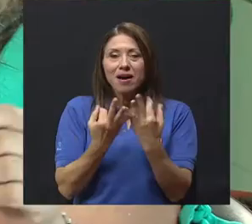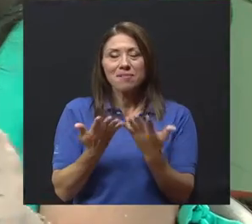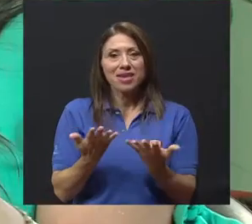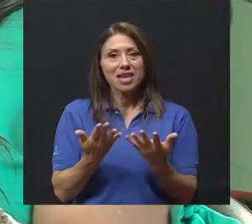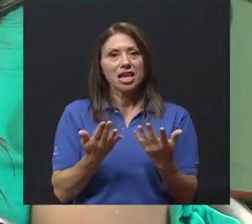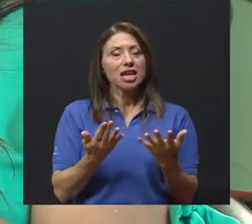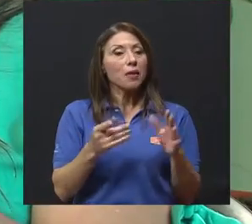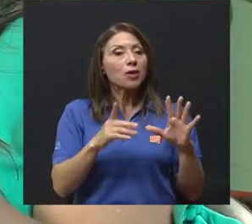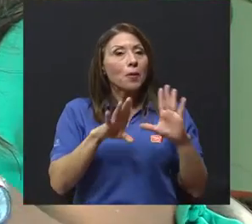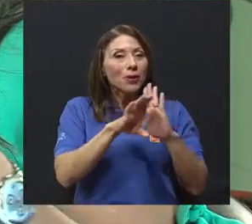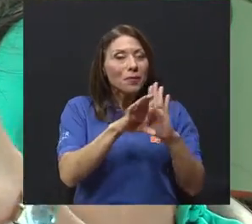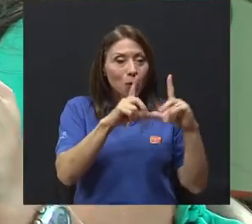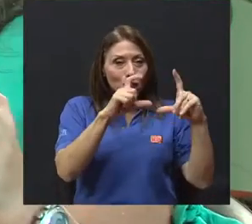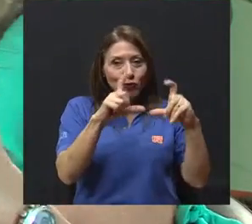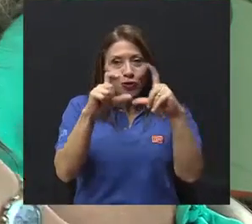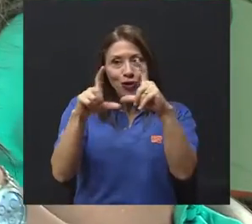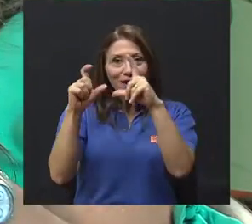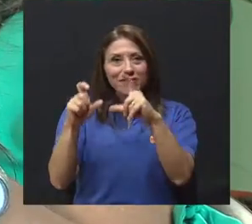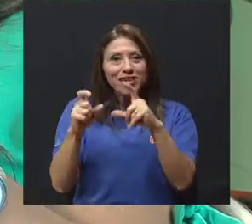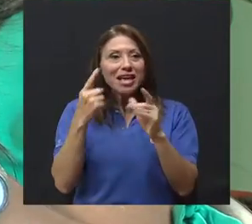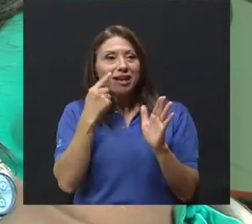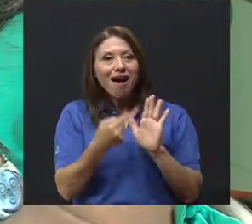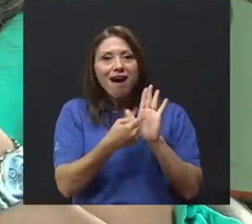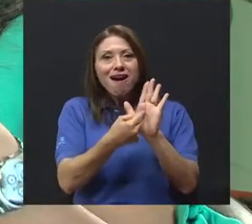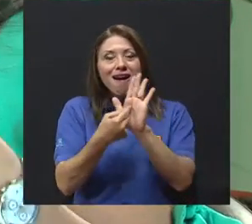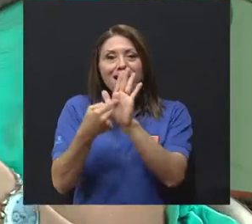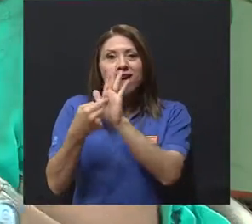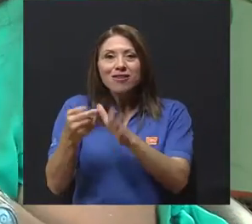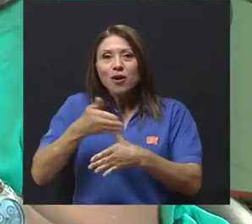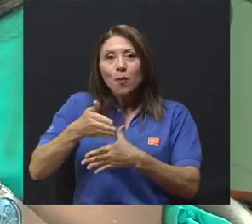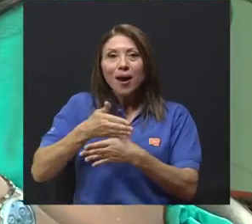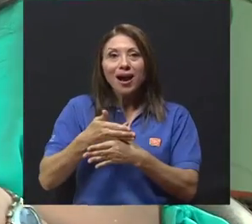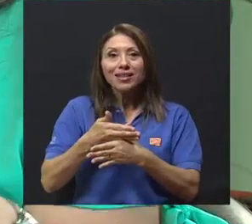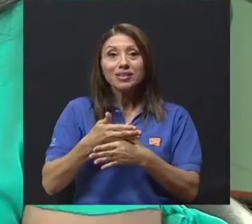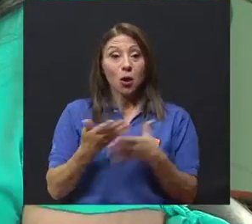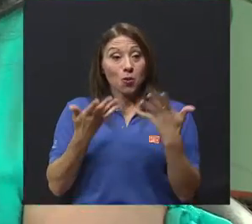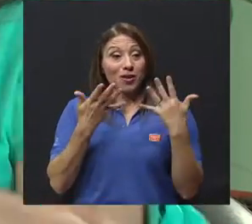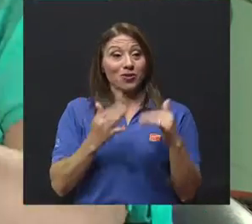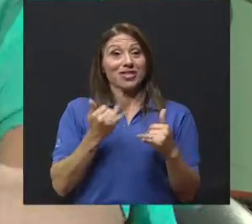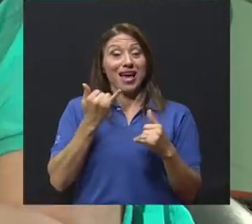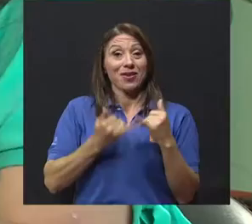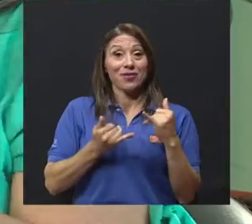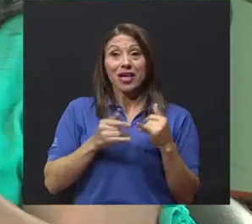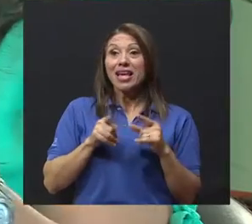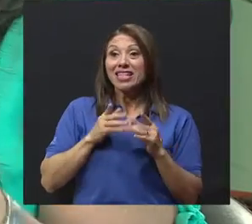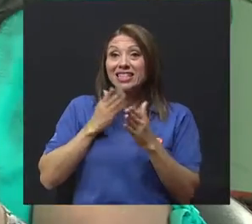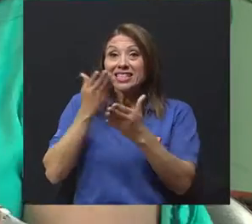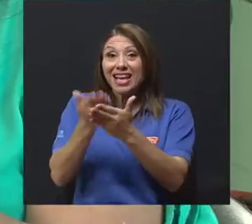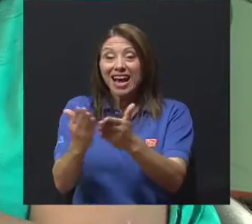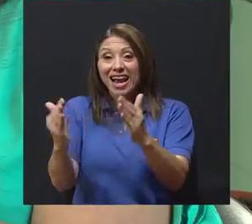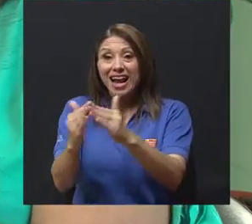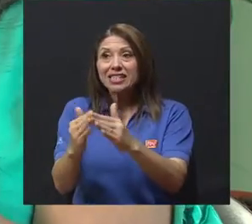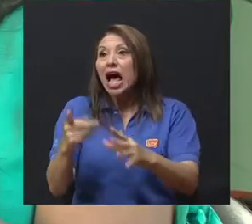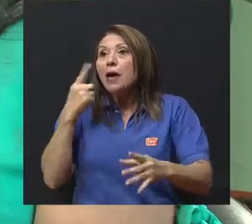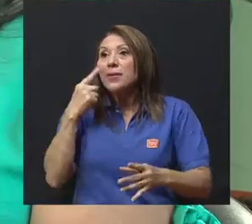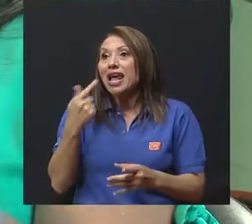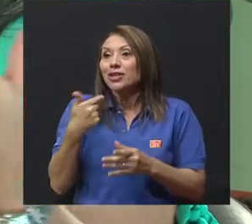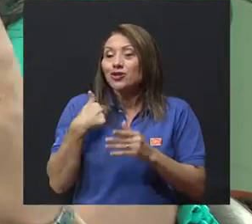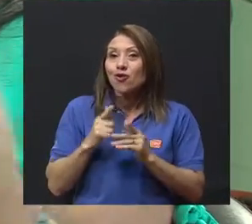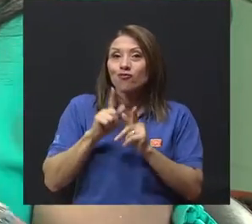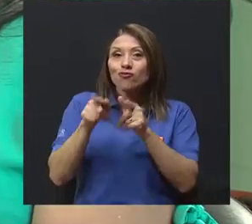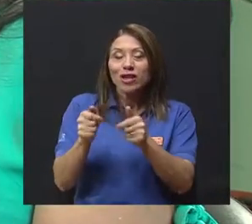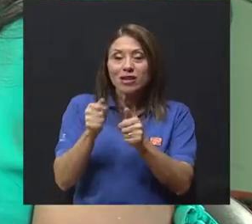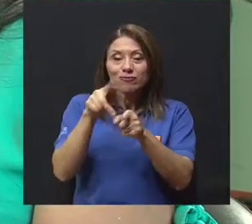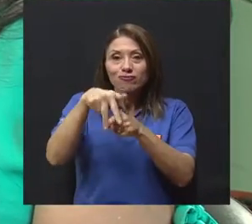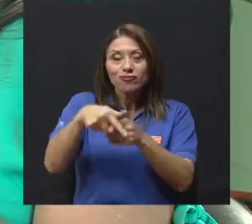comparten las fotografías de contar ya cuando llegan ahí mirada y es que estaba montando en cado claro el tema de la autoestima